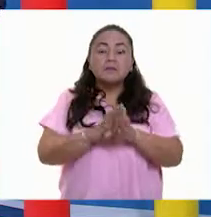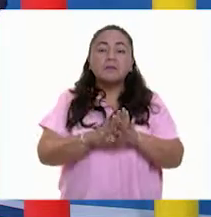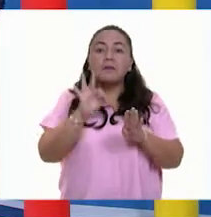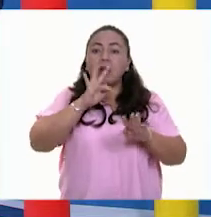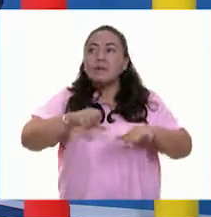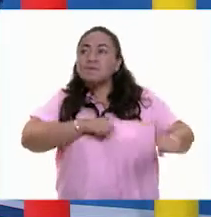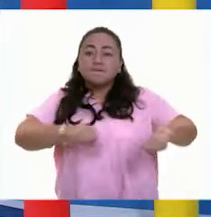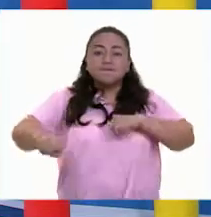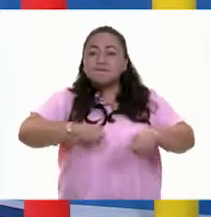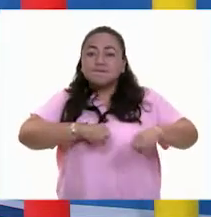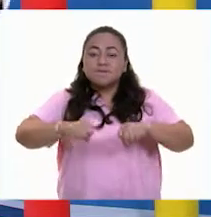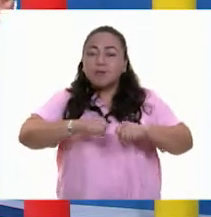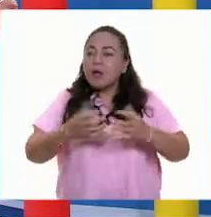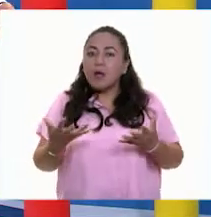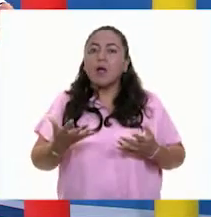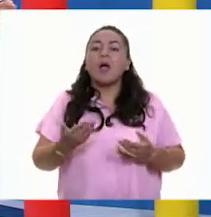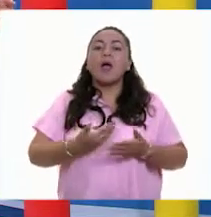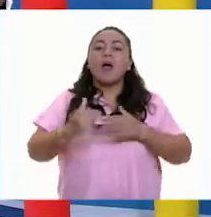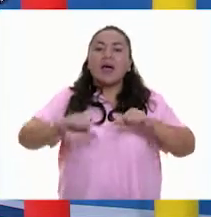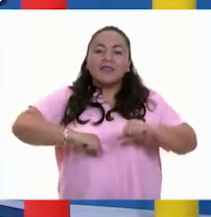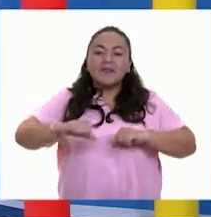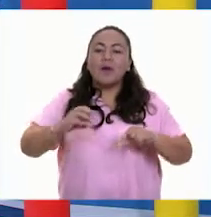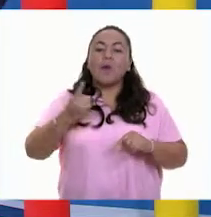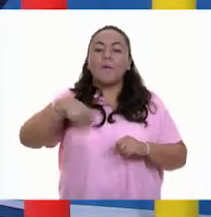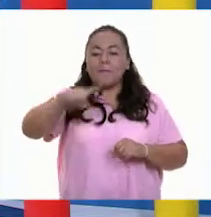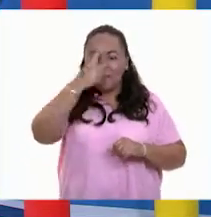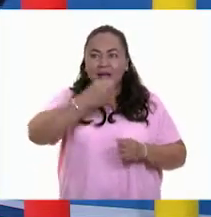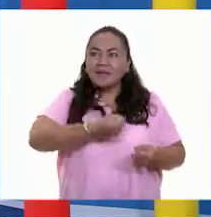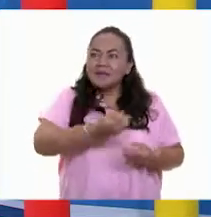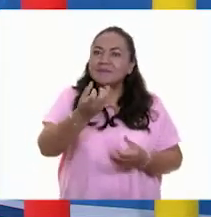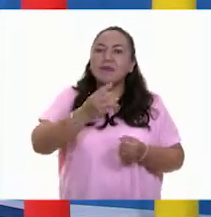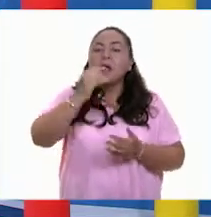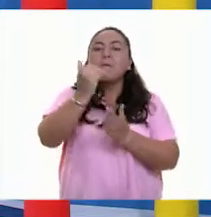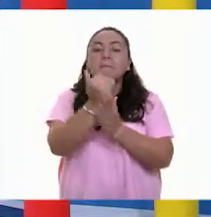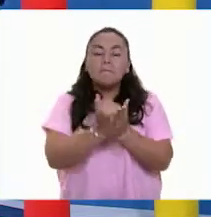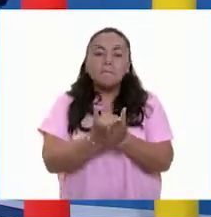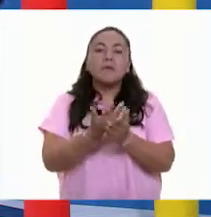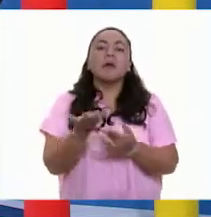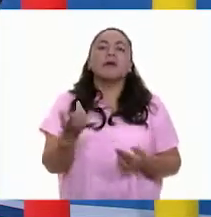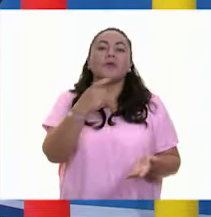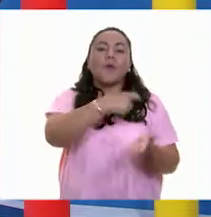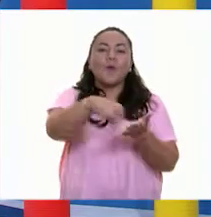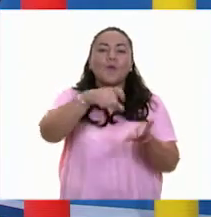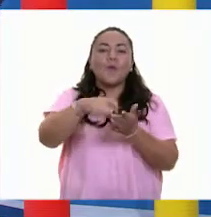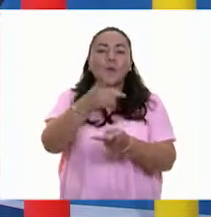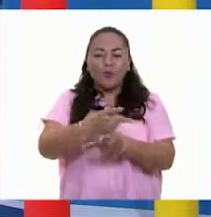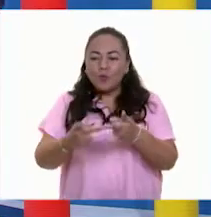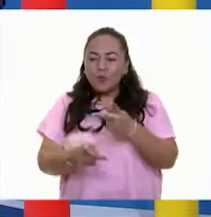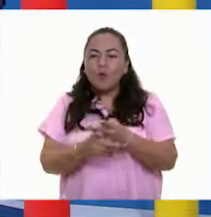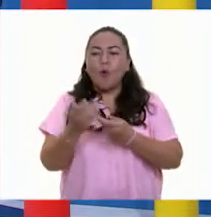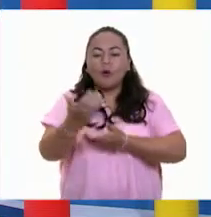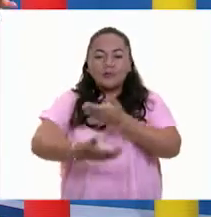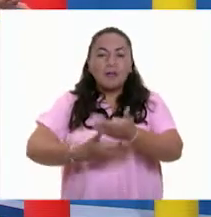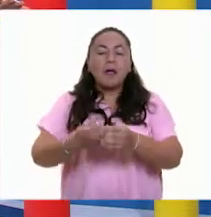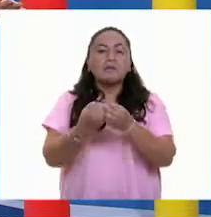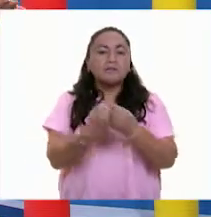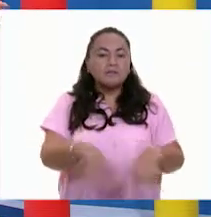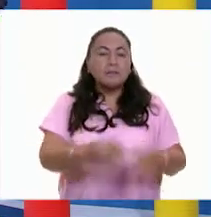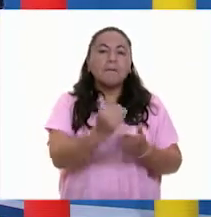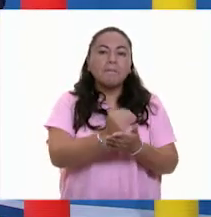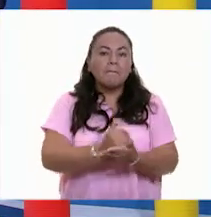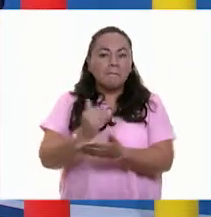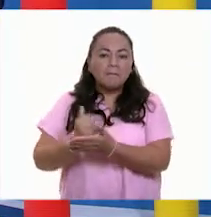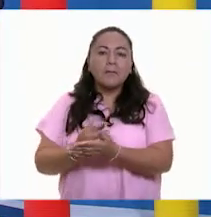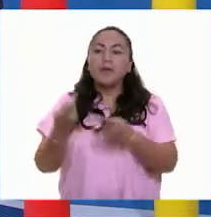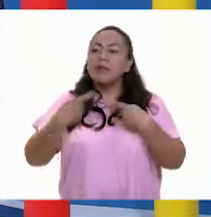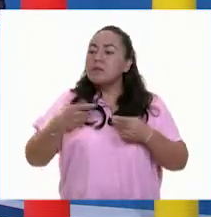terremoto. Habría reducción en las actividades de los proveedores, disminución en la compra de productos y servicios por parte de personas